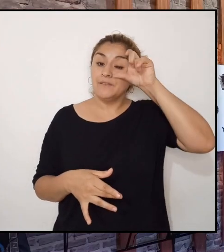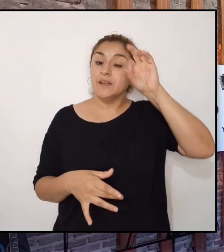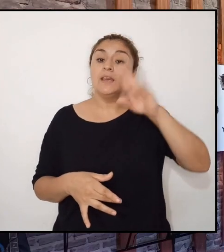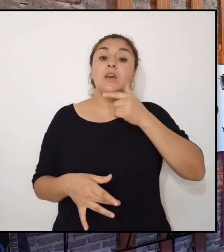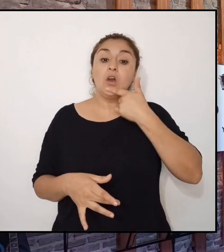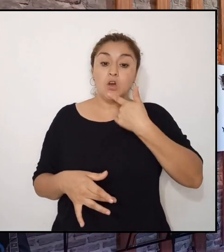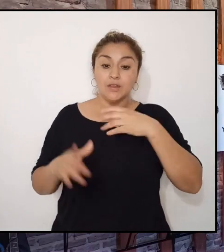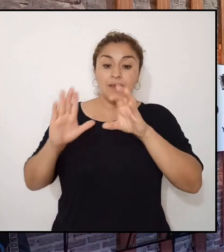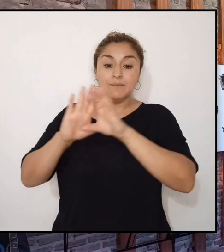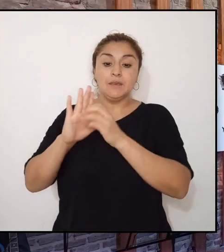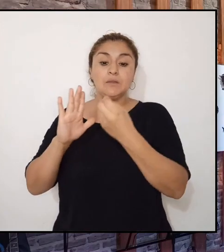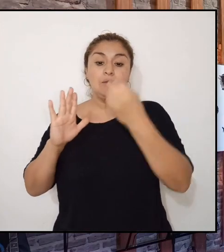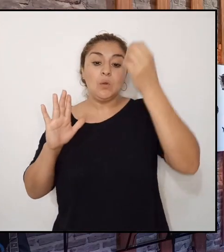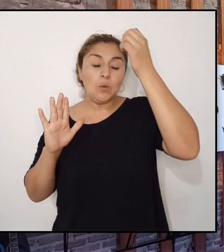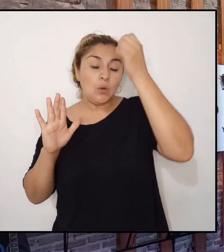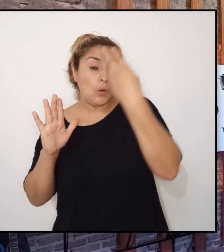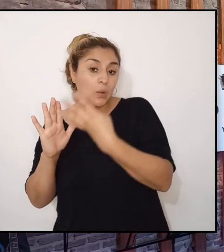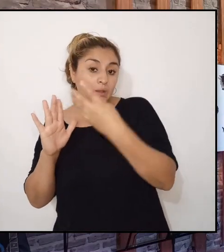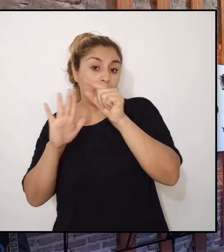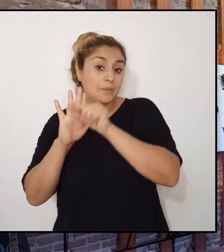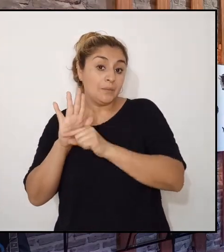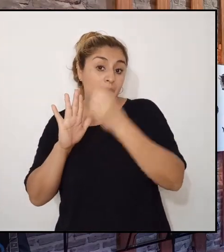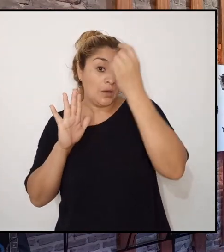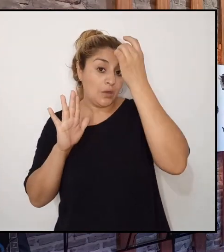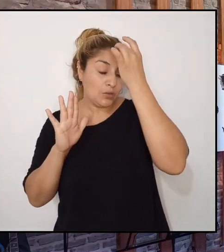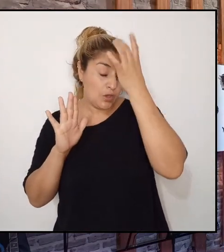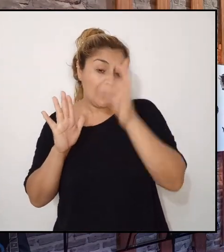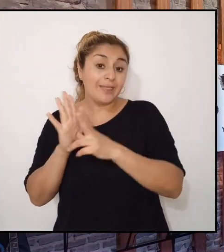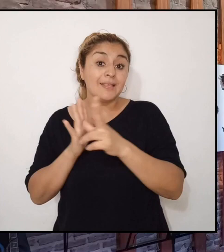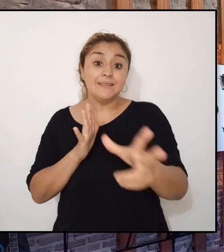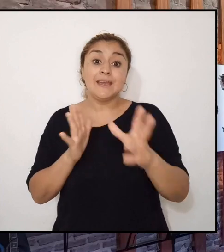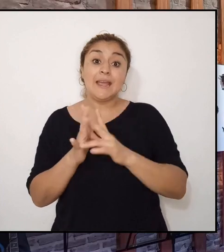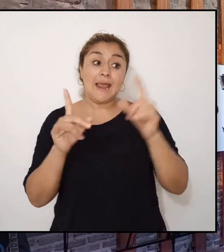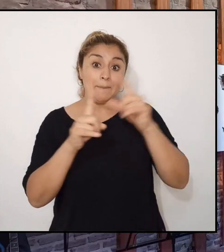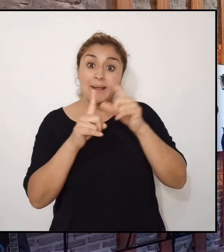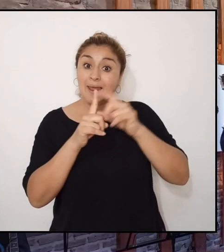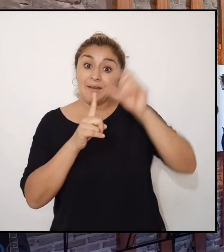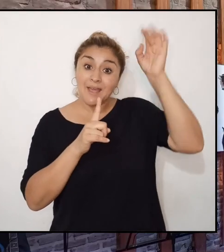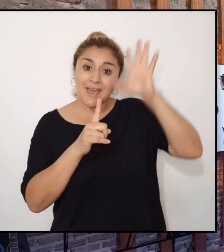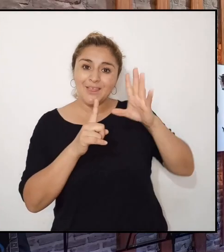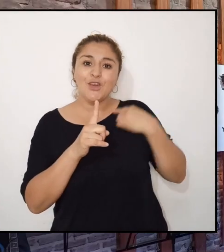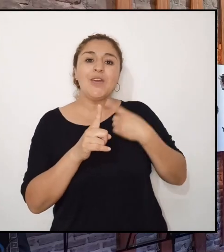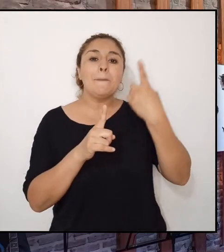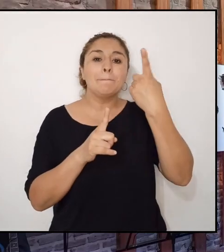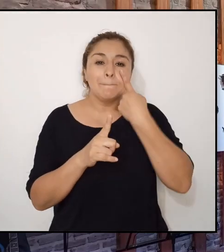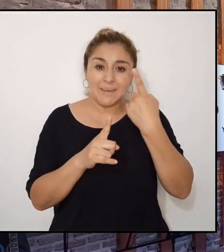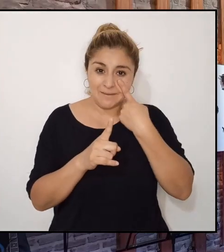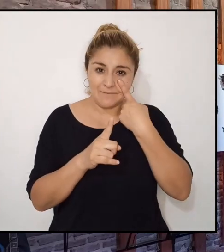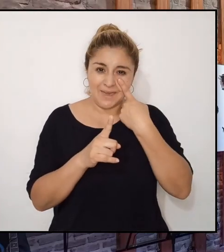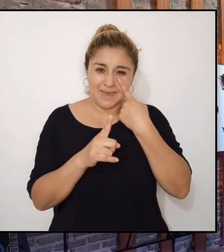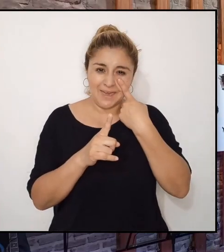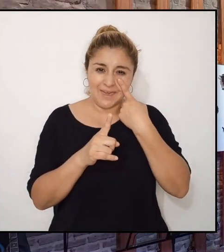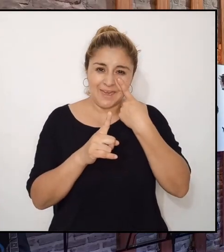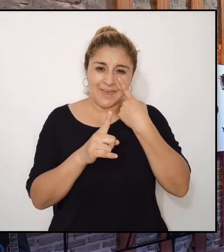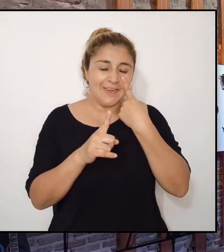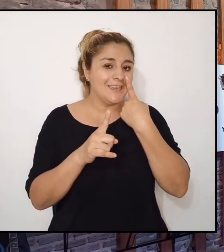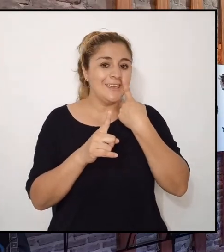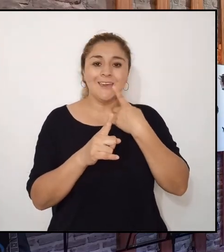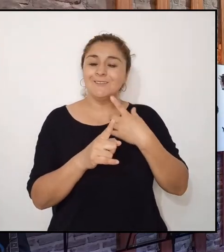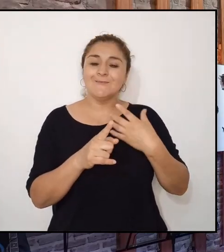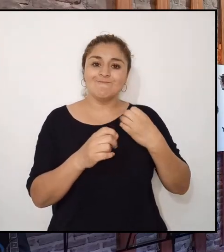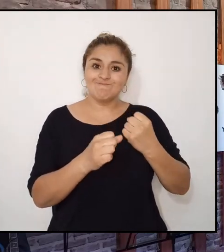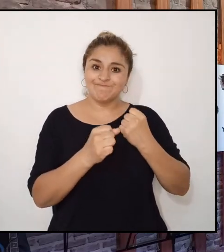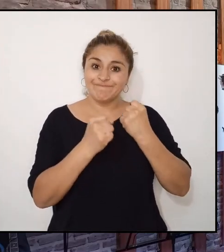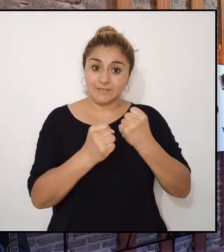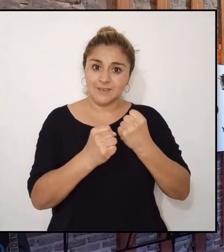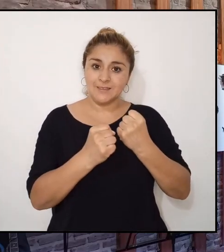es viva y es eficaz. Por lo tanto, Jesús es el que nos da una vida nueva. Él es